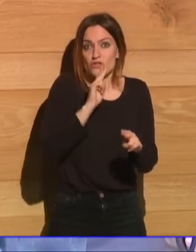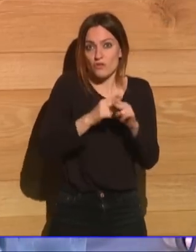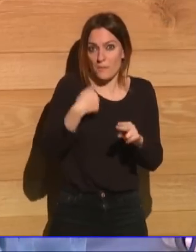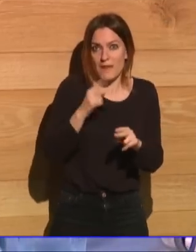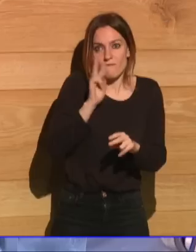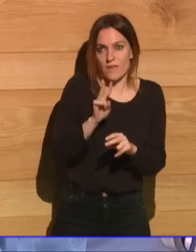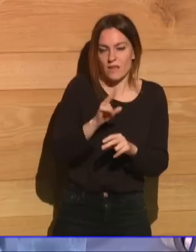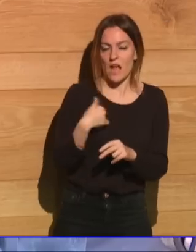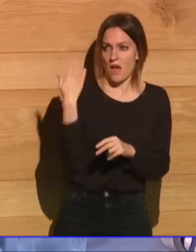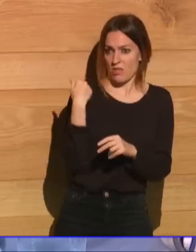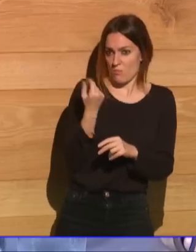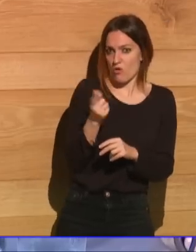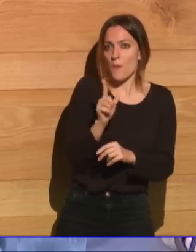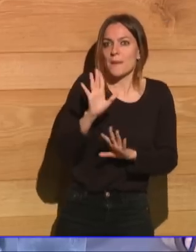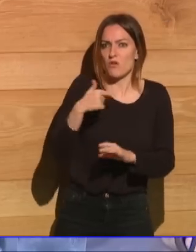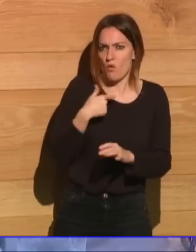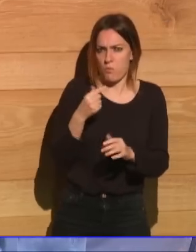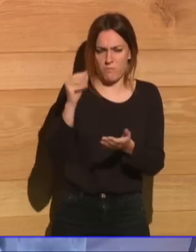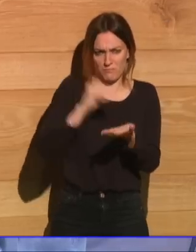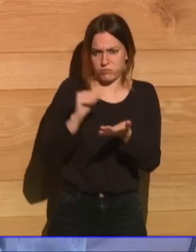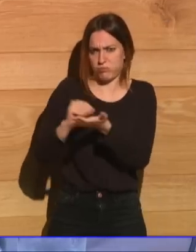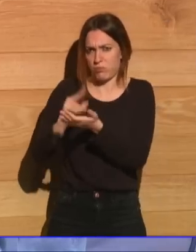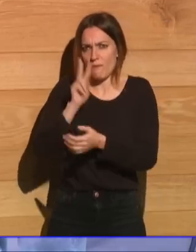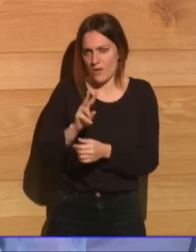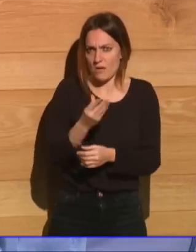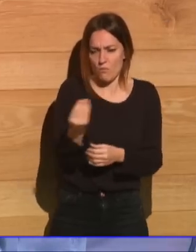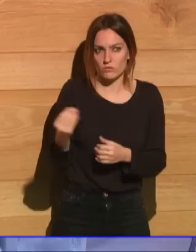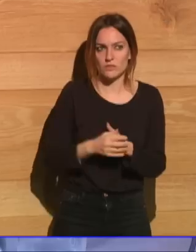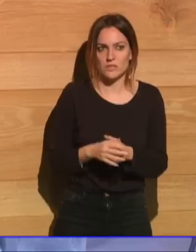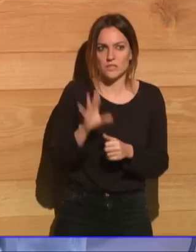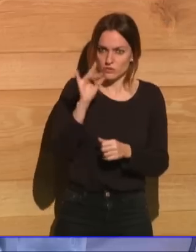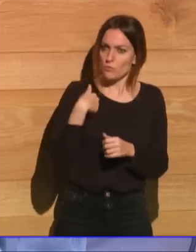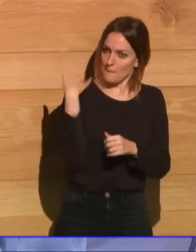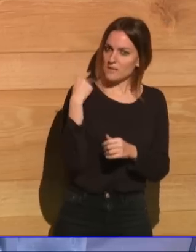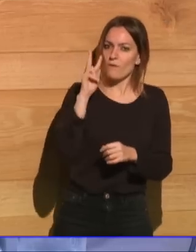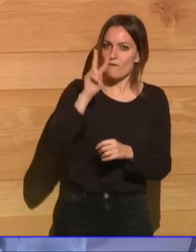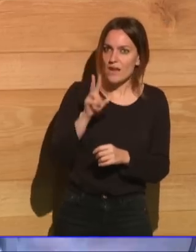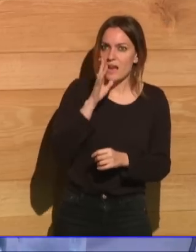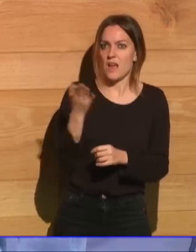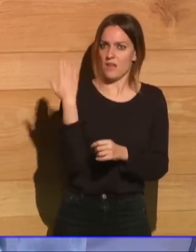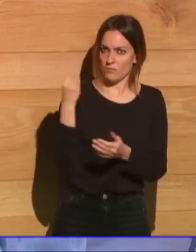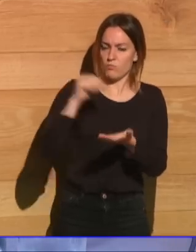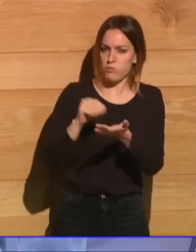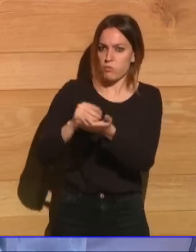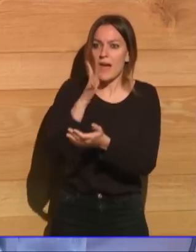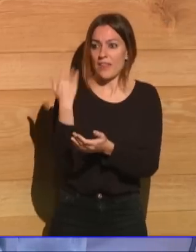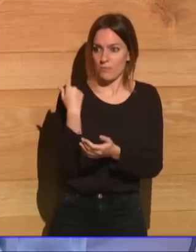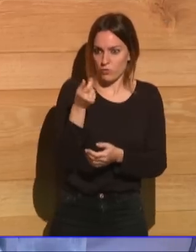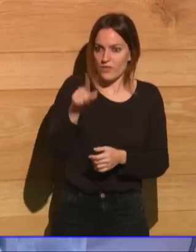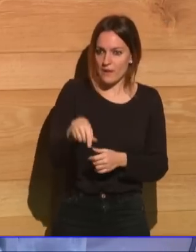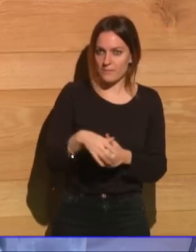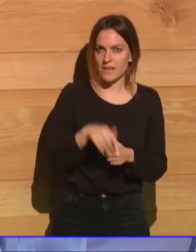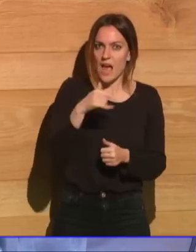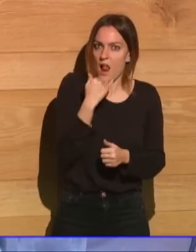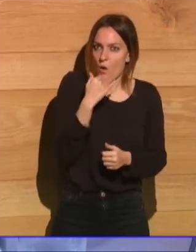parece- anteayer no, pero la he visto 10 Muchas veces esa Sí, película. sí. Yo la he visto también, yo la vi en su momento, la he visto varias veces y la he vuelto a ver hace poco. Y es muy inquietante. O